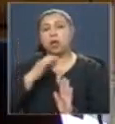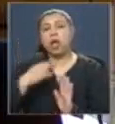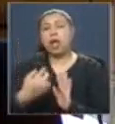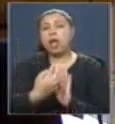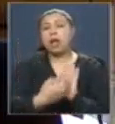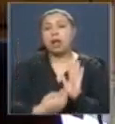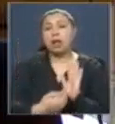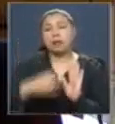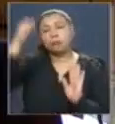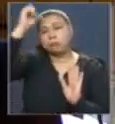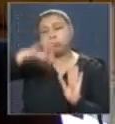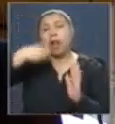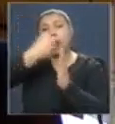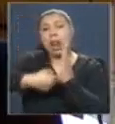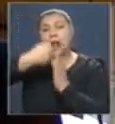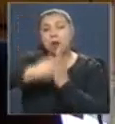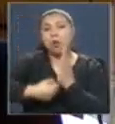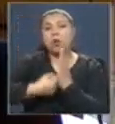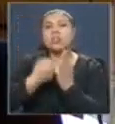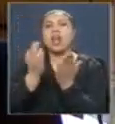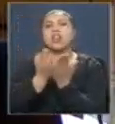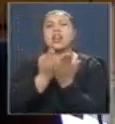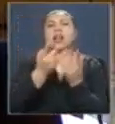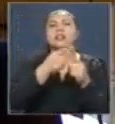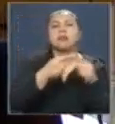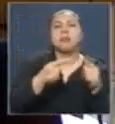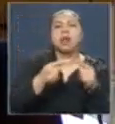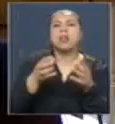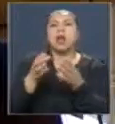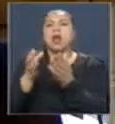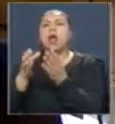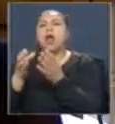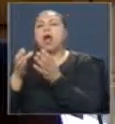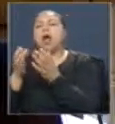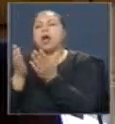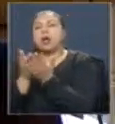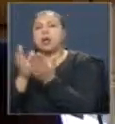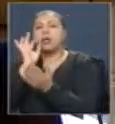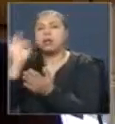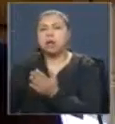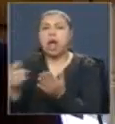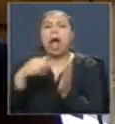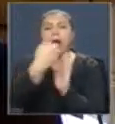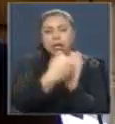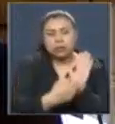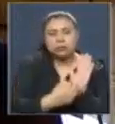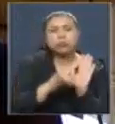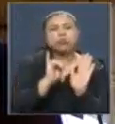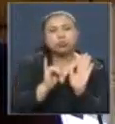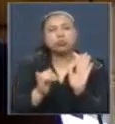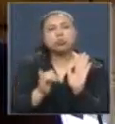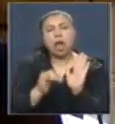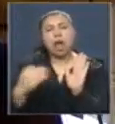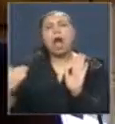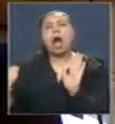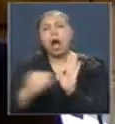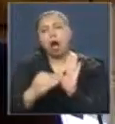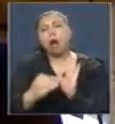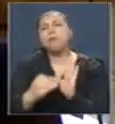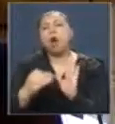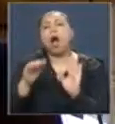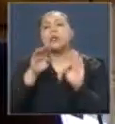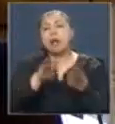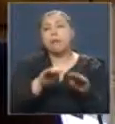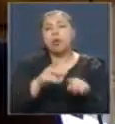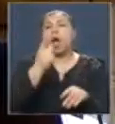condena, la lucha de clases, porque aquí está clarito que se favorece a unos para perjudicar a los